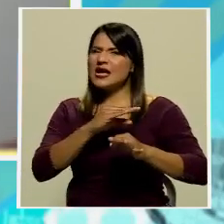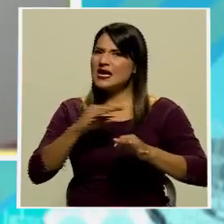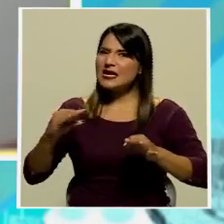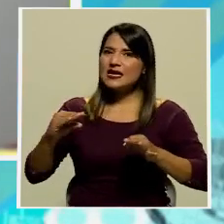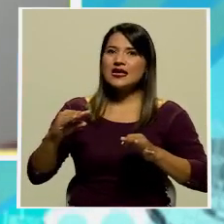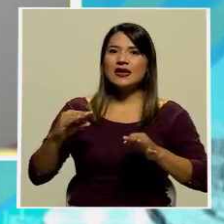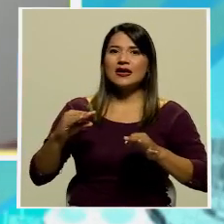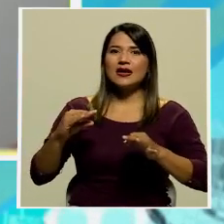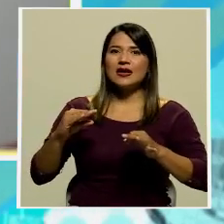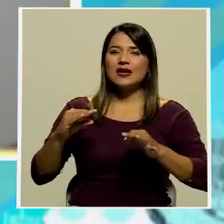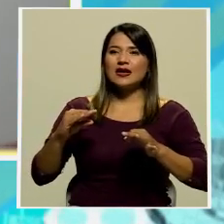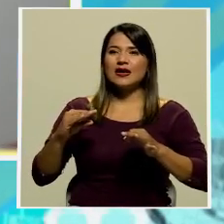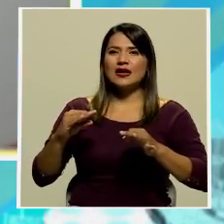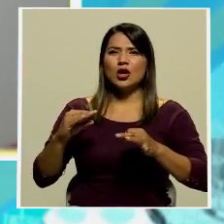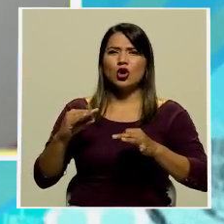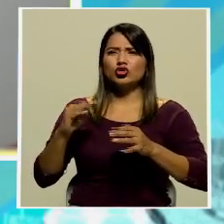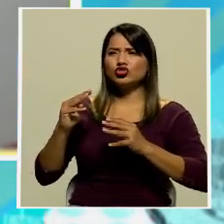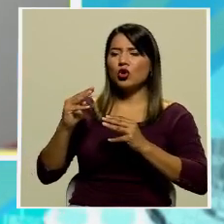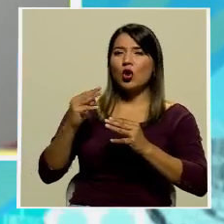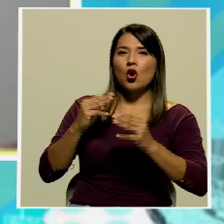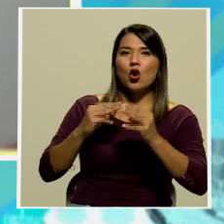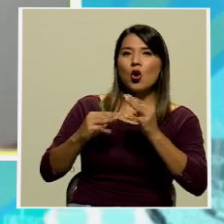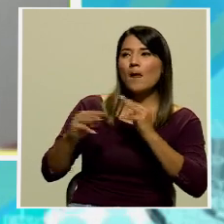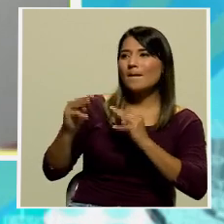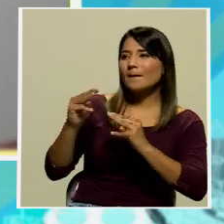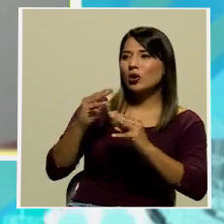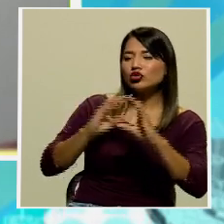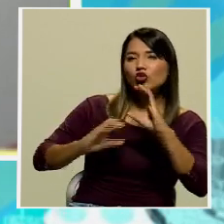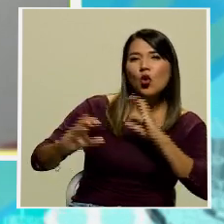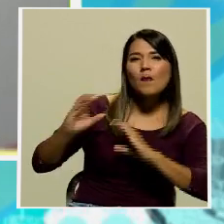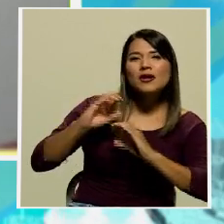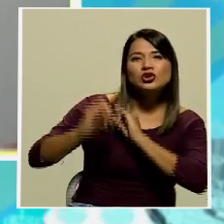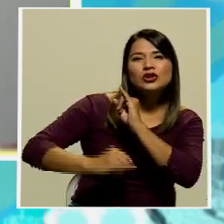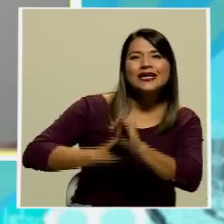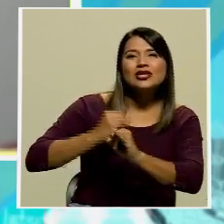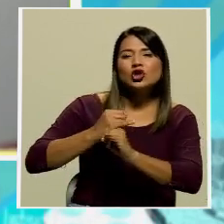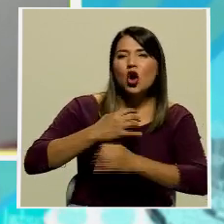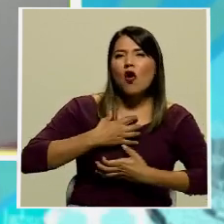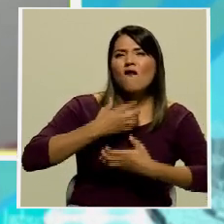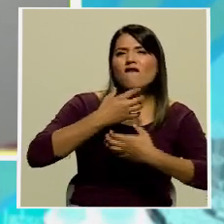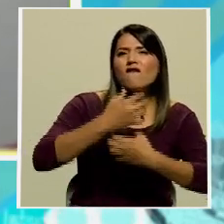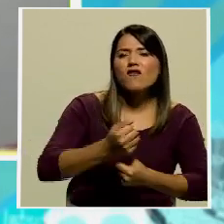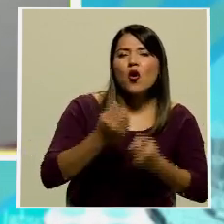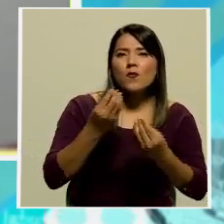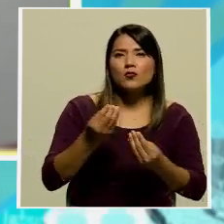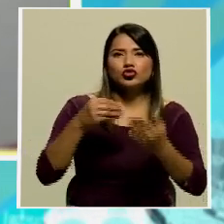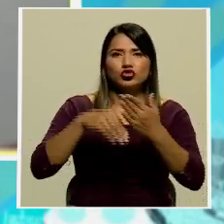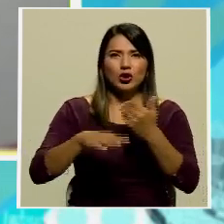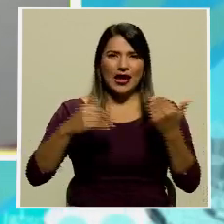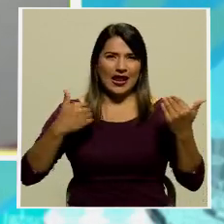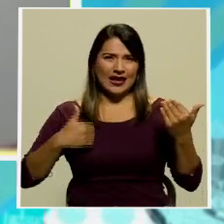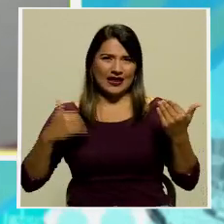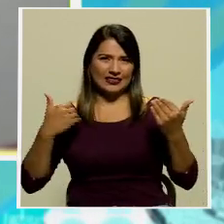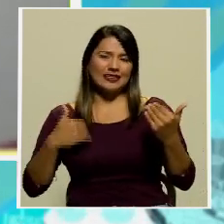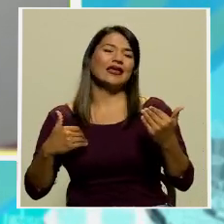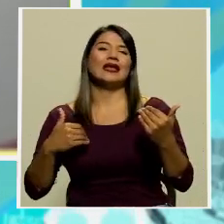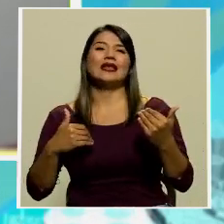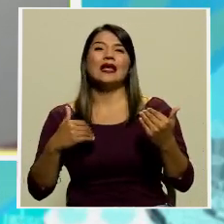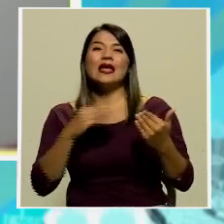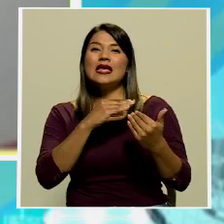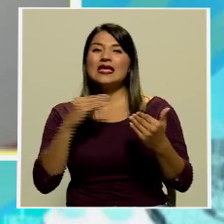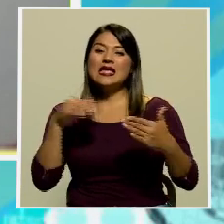confianza por parte de los mercados internacionales voluntarios, tomando mucha deuda en el mercado en 2016